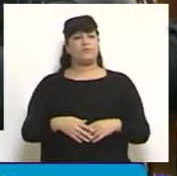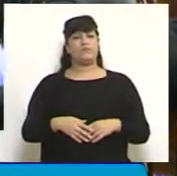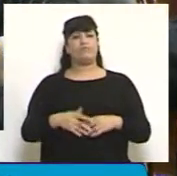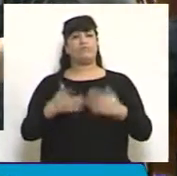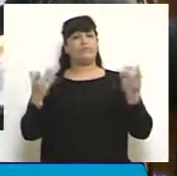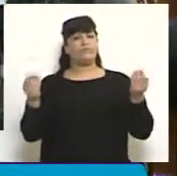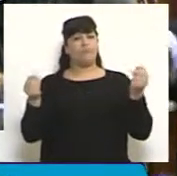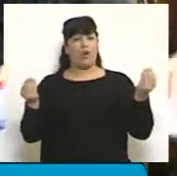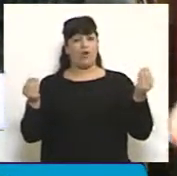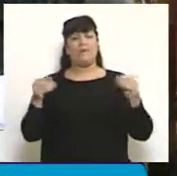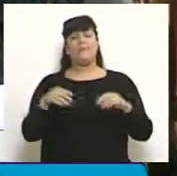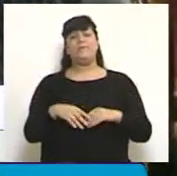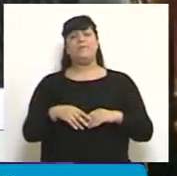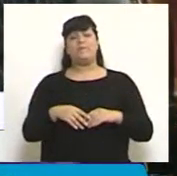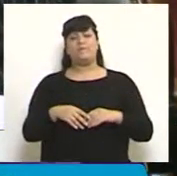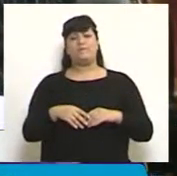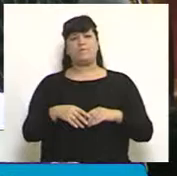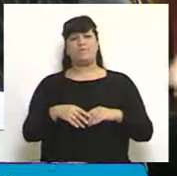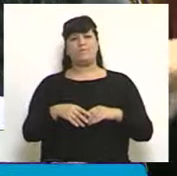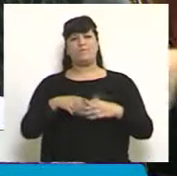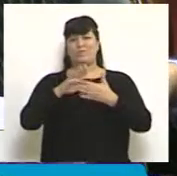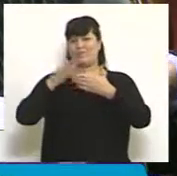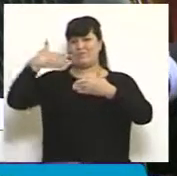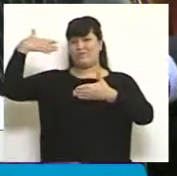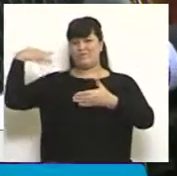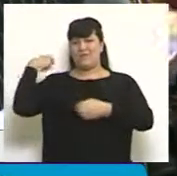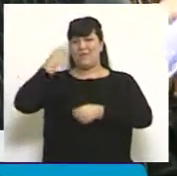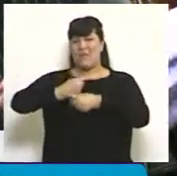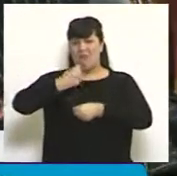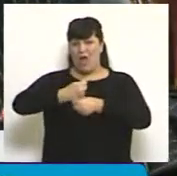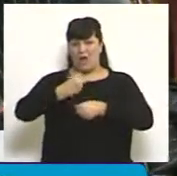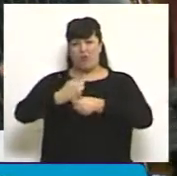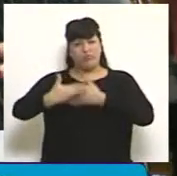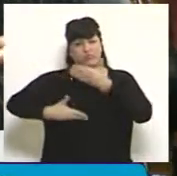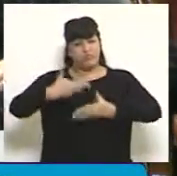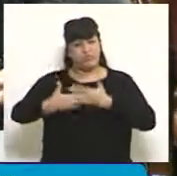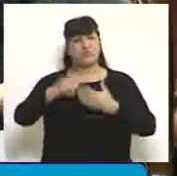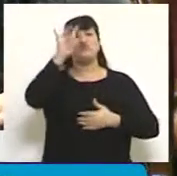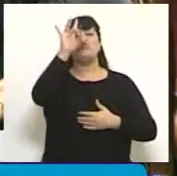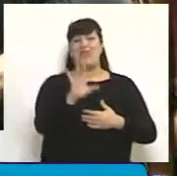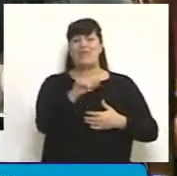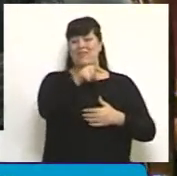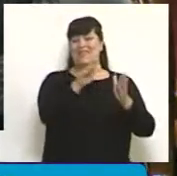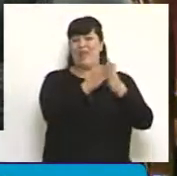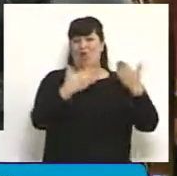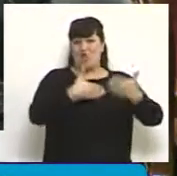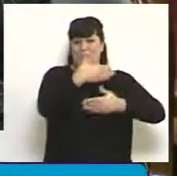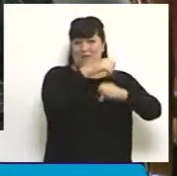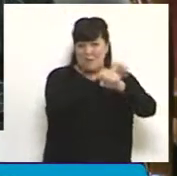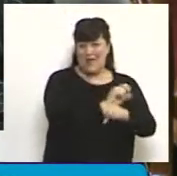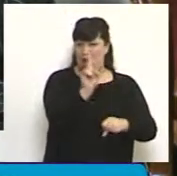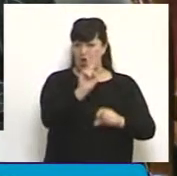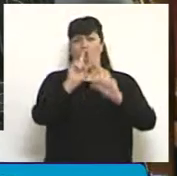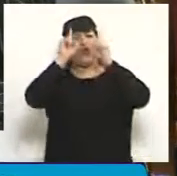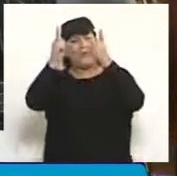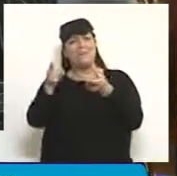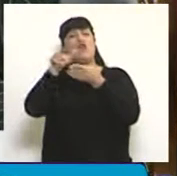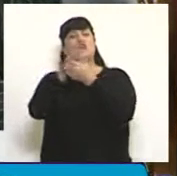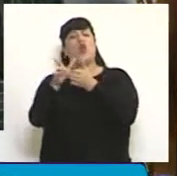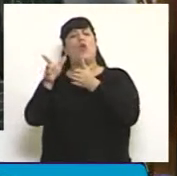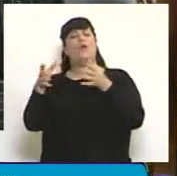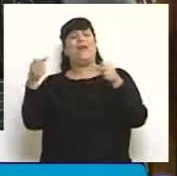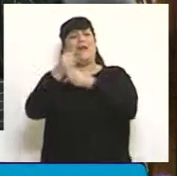consecuencia del trabajo realizado, no solo el del Código Procesal, sino el de la bicameral,